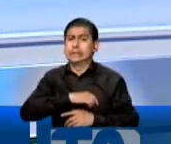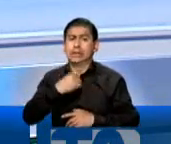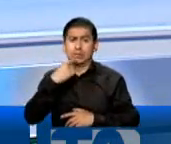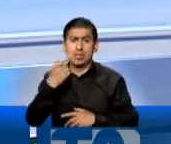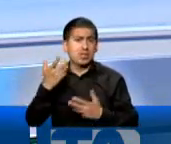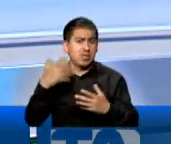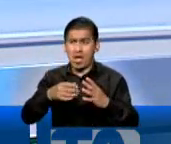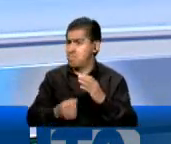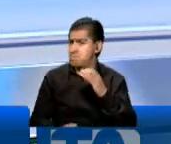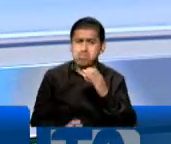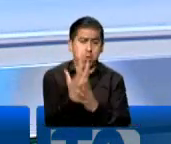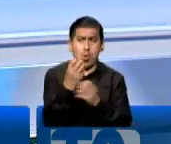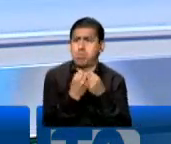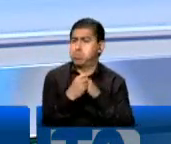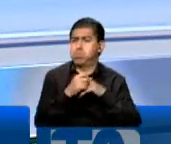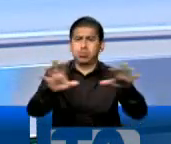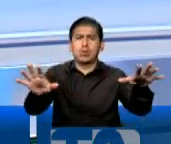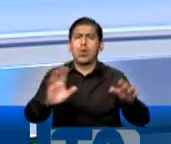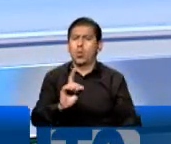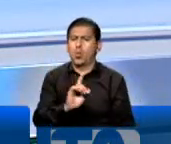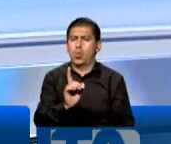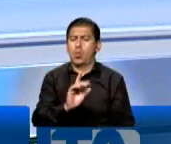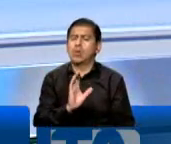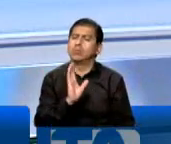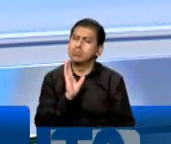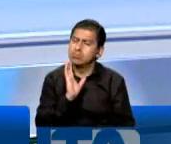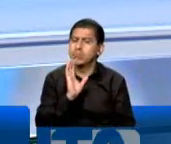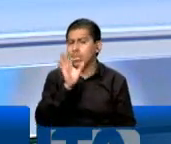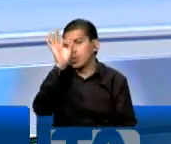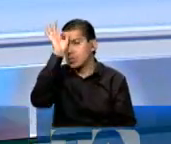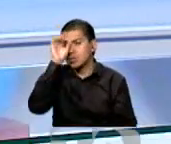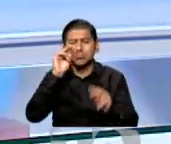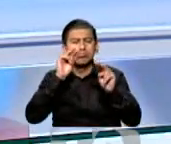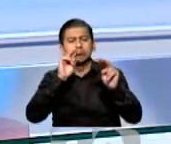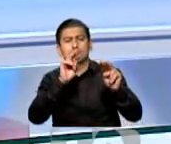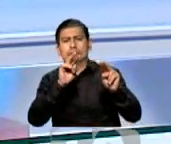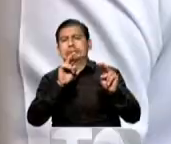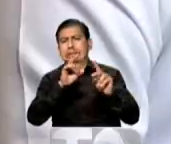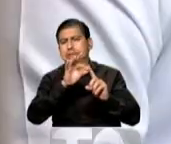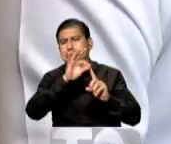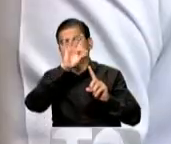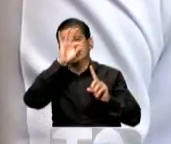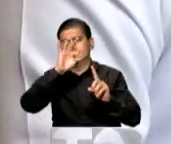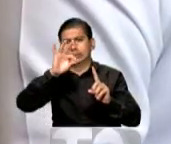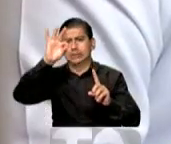de un rebrote, el aumento de casos se evidencia también en los hospitales de la ciudad.